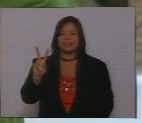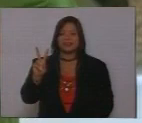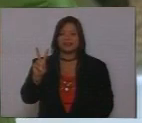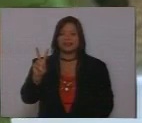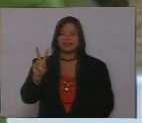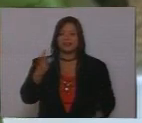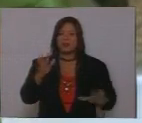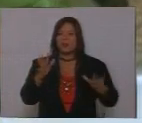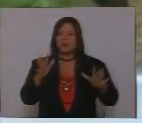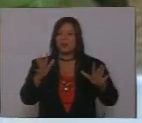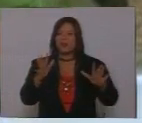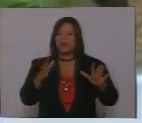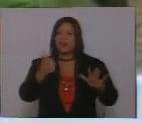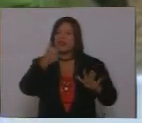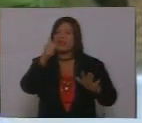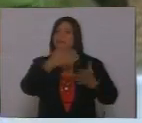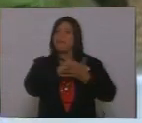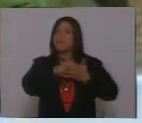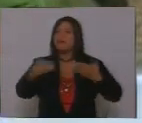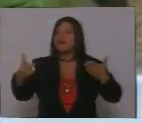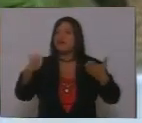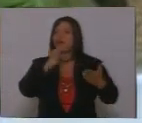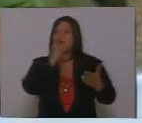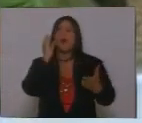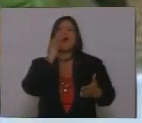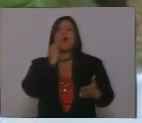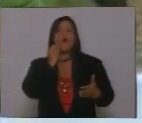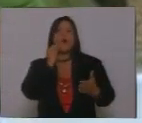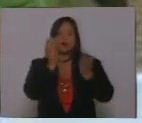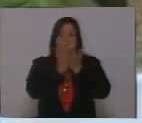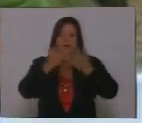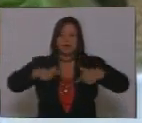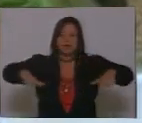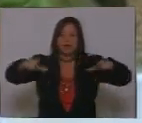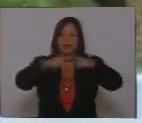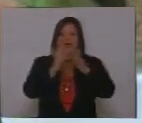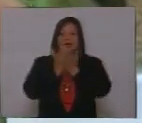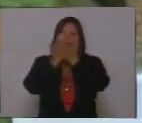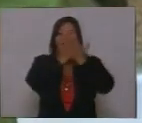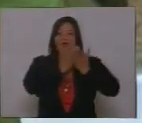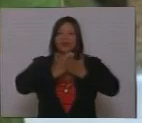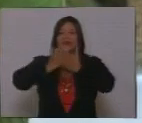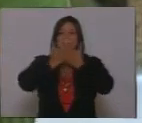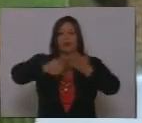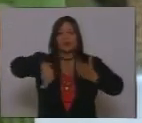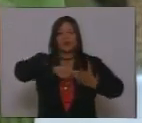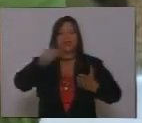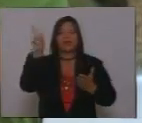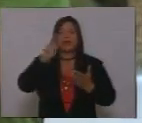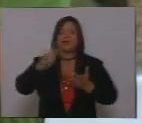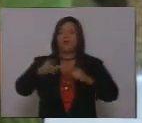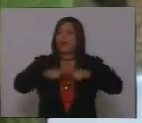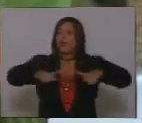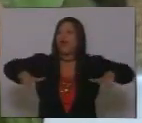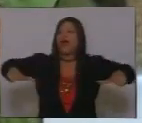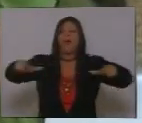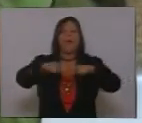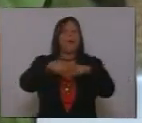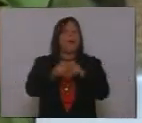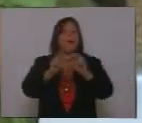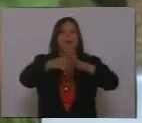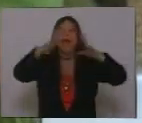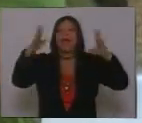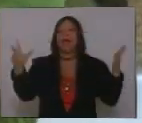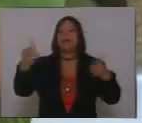rondan el más de 10 millones de jóvenes en aulas de clase. Nuestro país es el aula abierta más grande